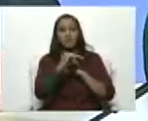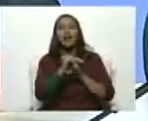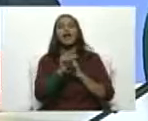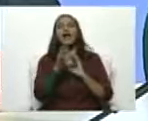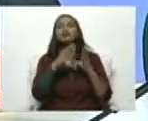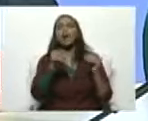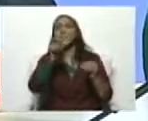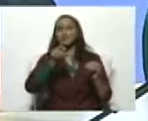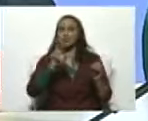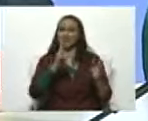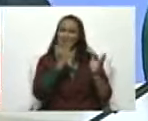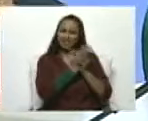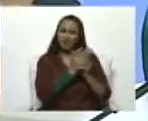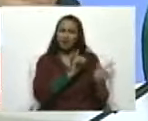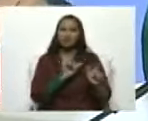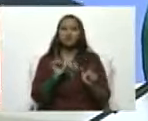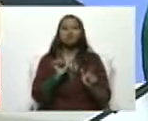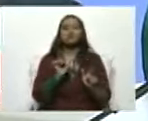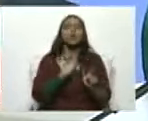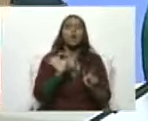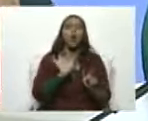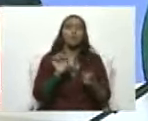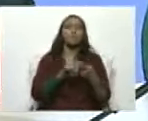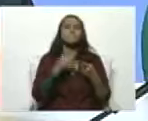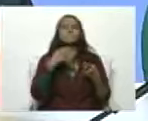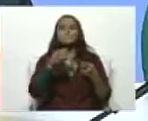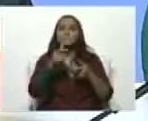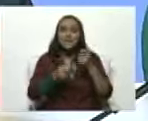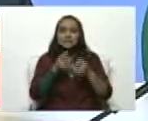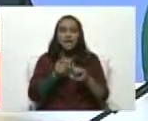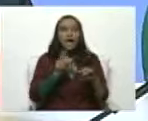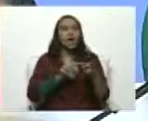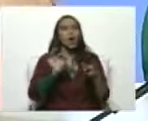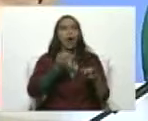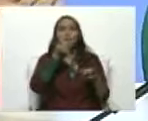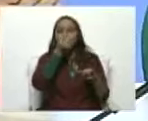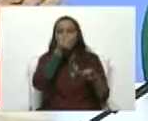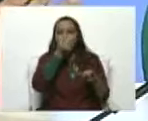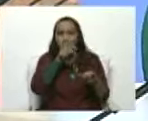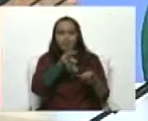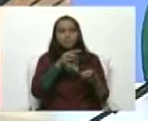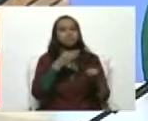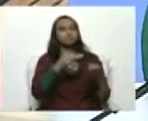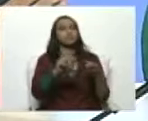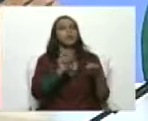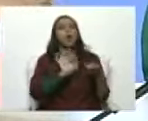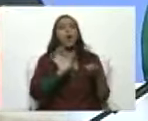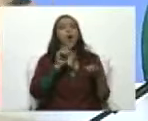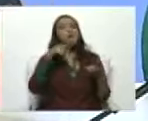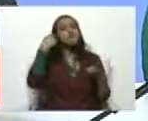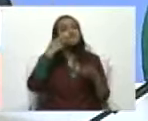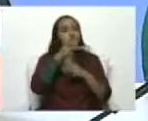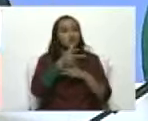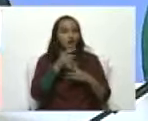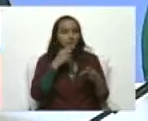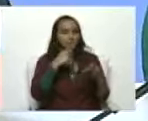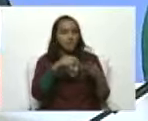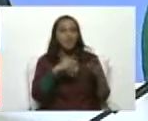mensaje, audio, voz, video, a todos, con una